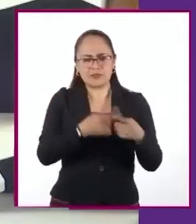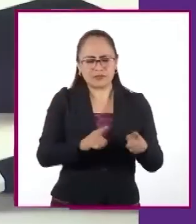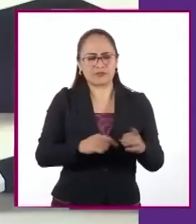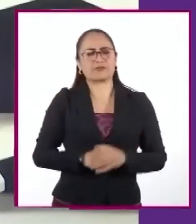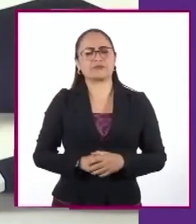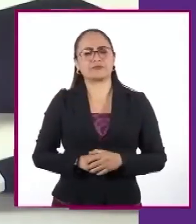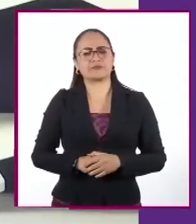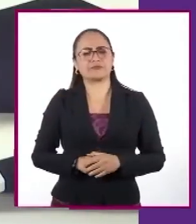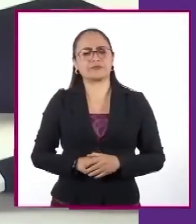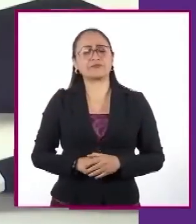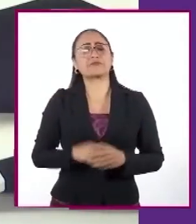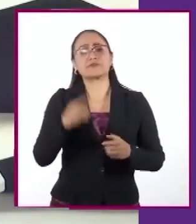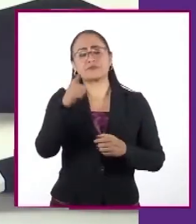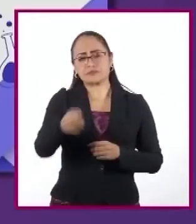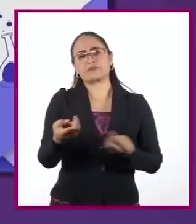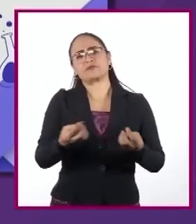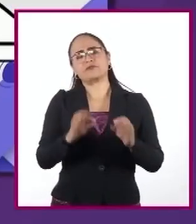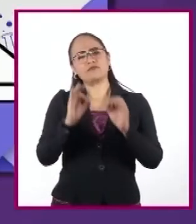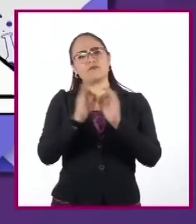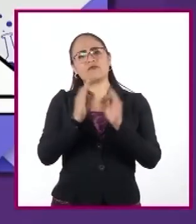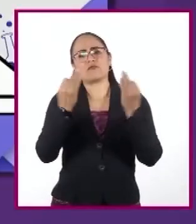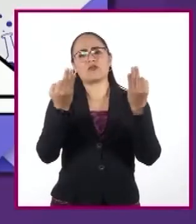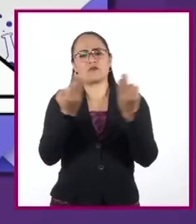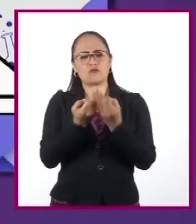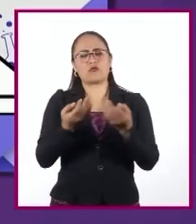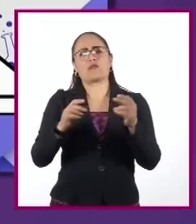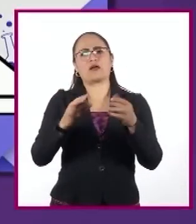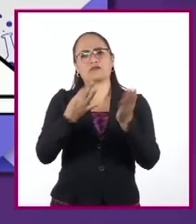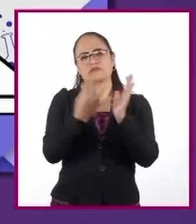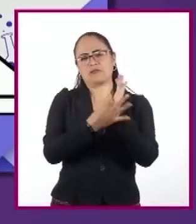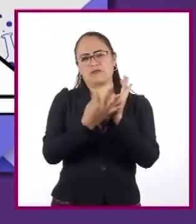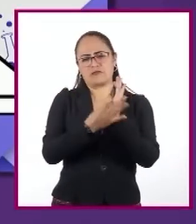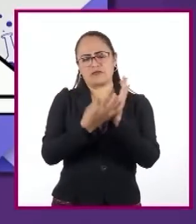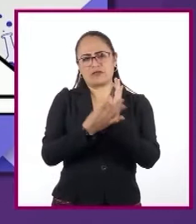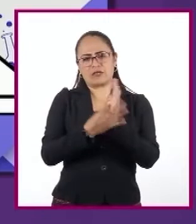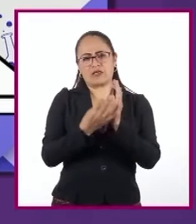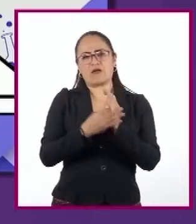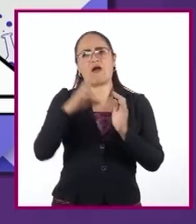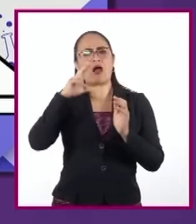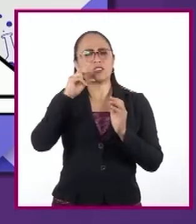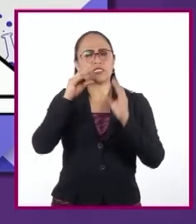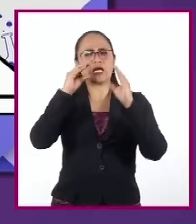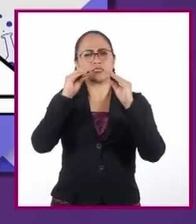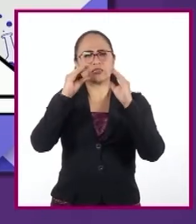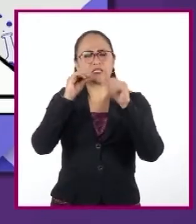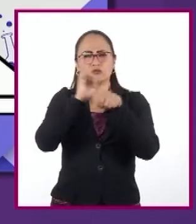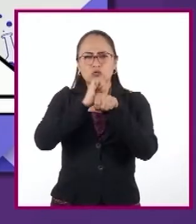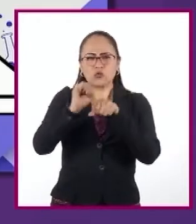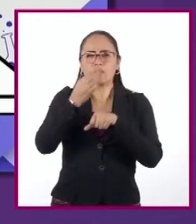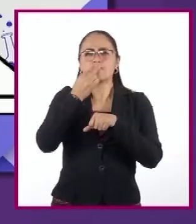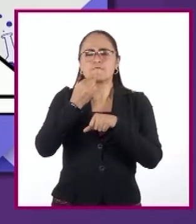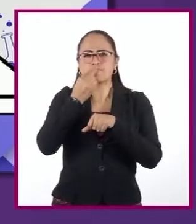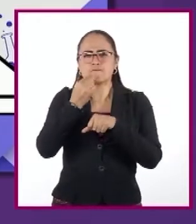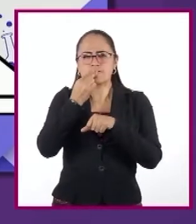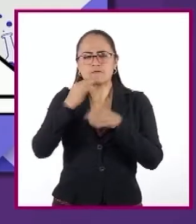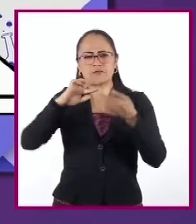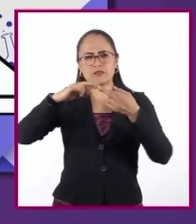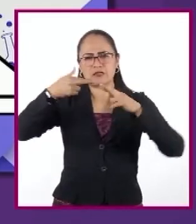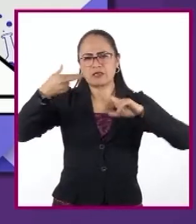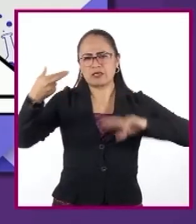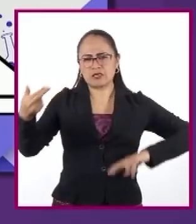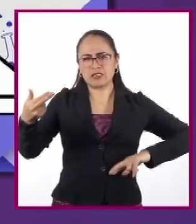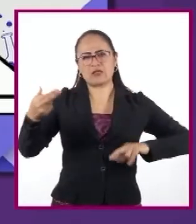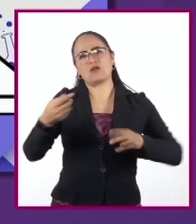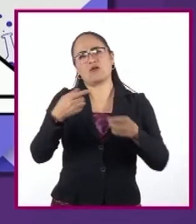la construcción de los modelos necesitaremos alambrón, un paquete de malvaviscos chicos de colores, hilo elástico